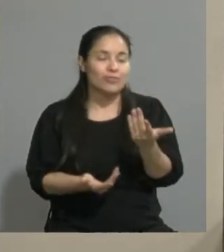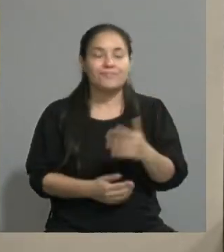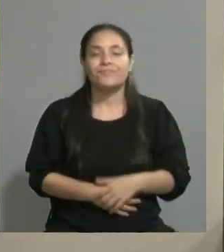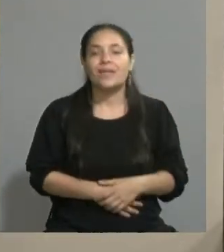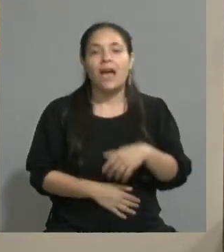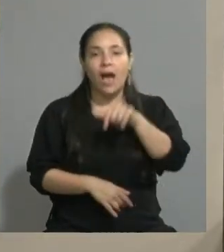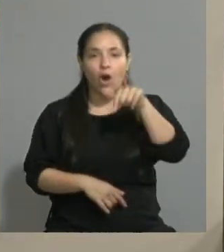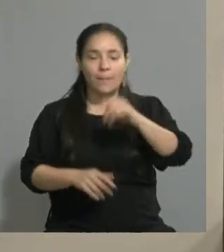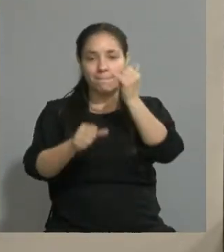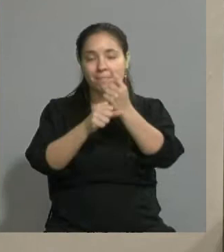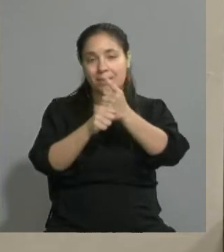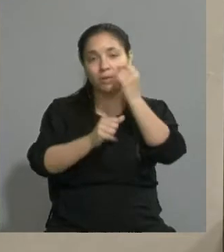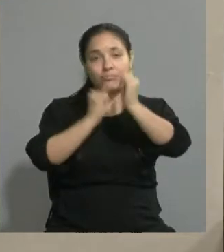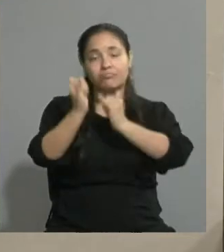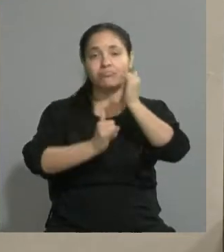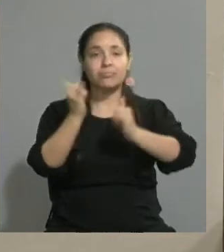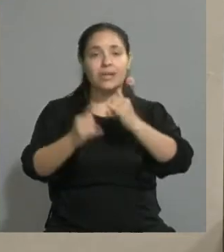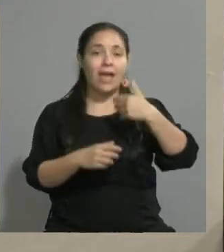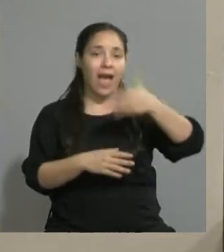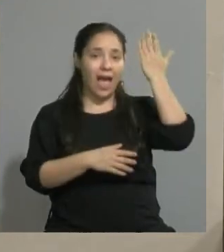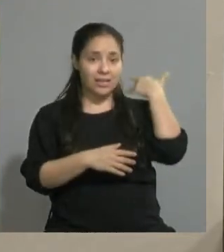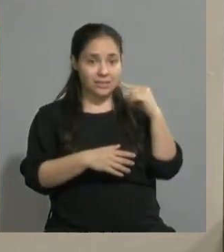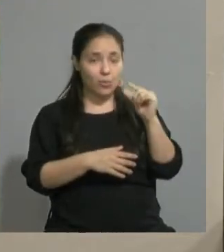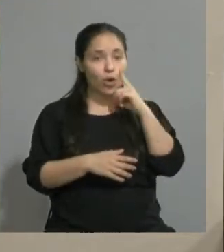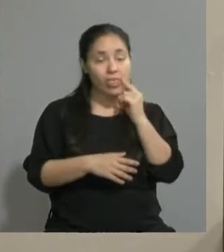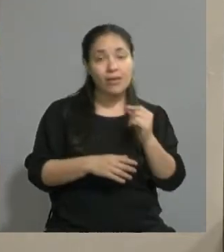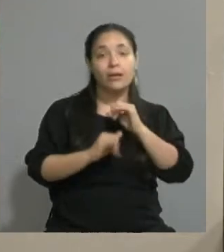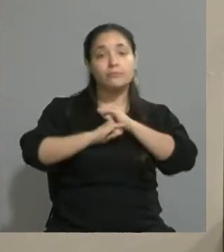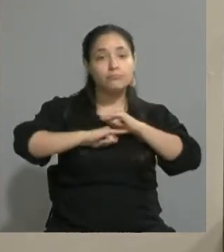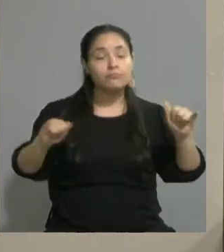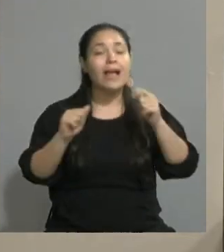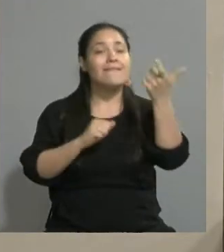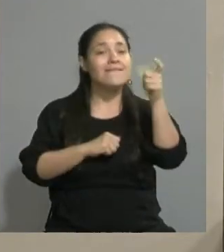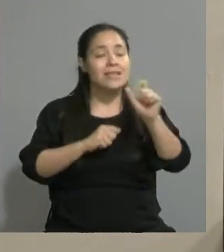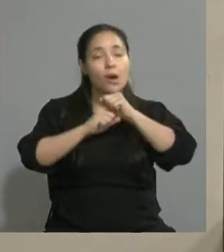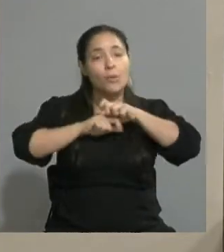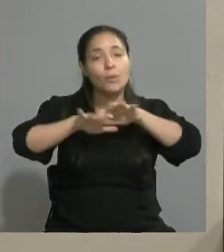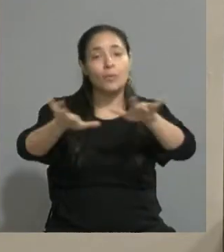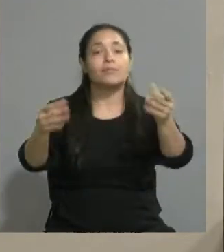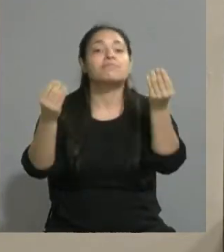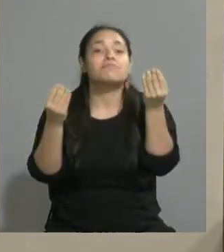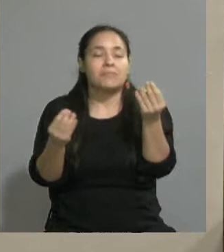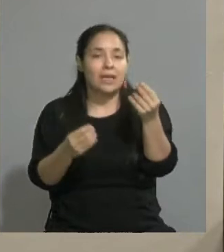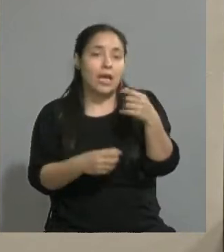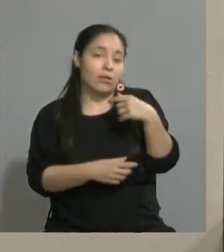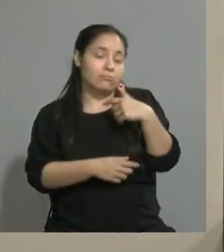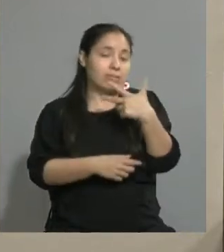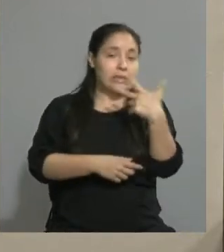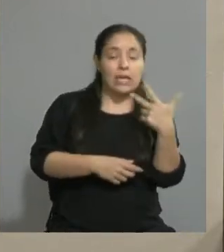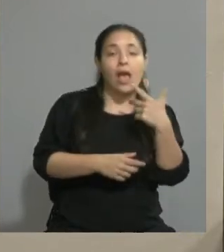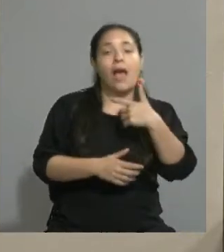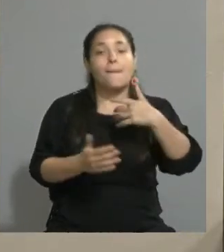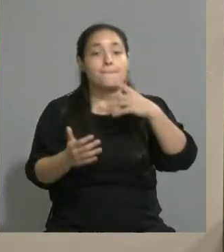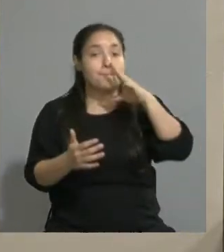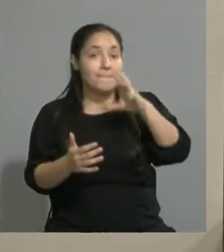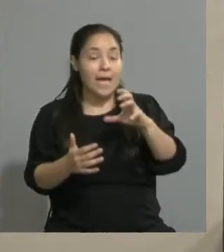de qué vamos a hablar. En las últimas horas, en los últimos días, se hacía viral un video donde le daban Fernet a una perra.